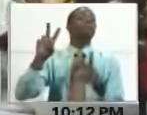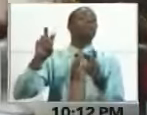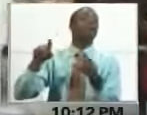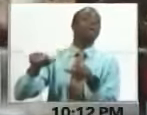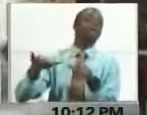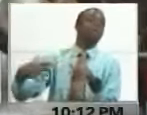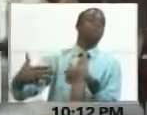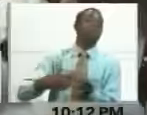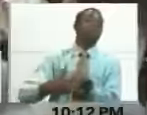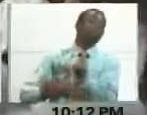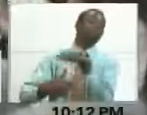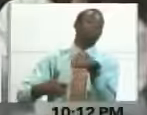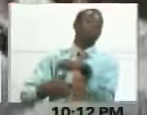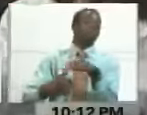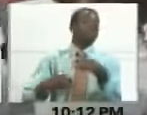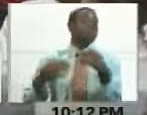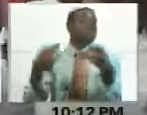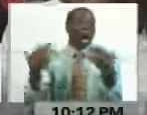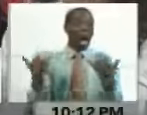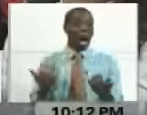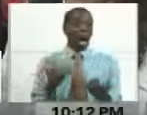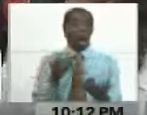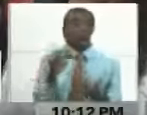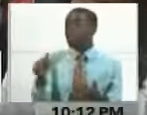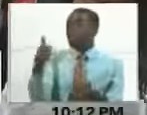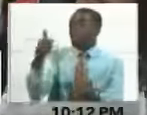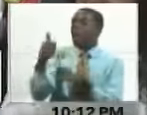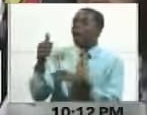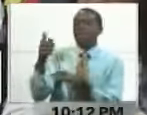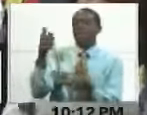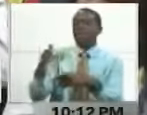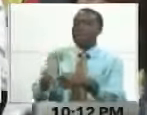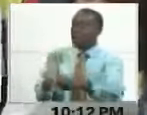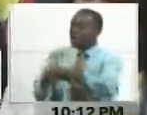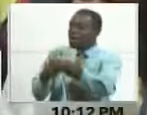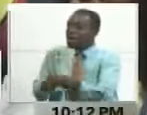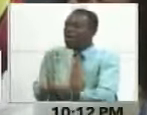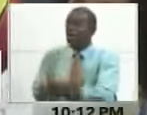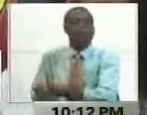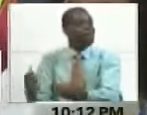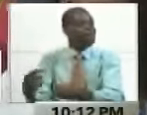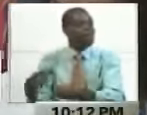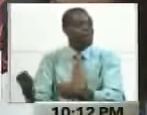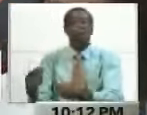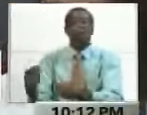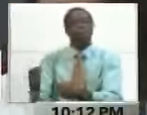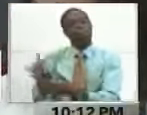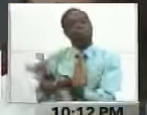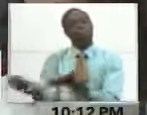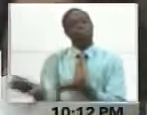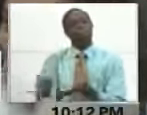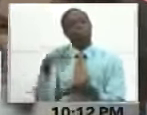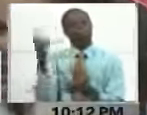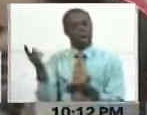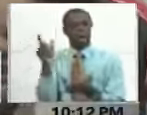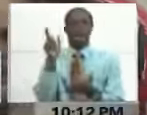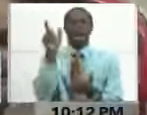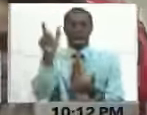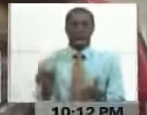Cada vez que me cae bien un jefe de la oposición y le doy la mano, lo sacan. Así fue con Guillermo Abeledo, ¿te